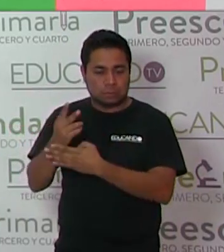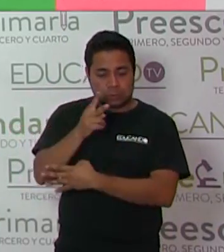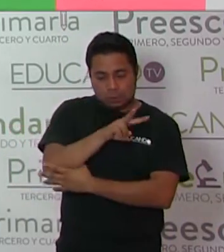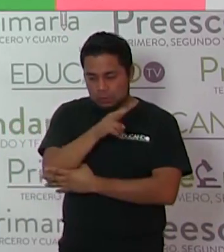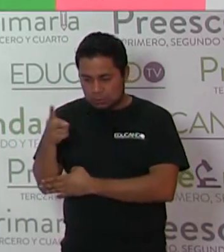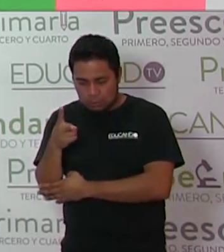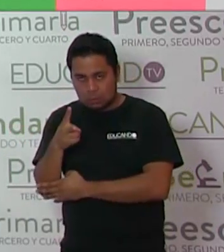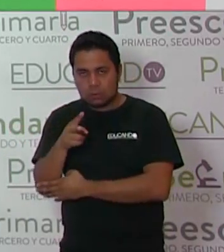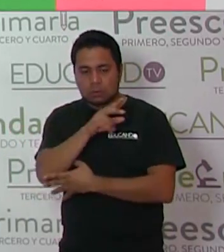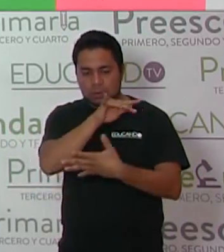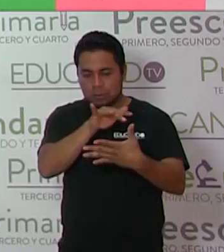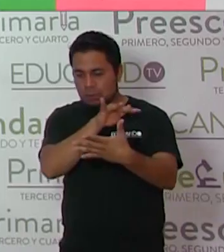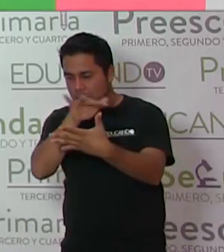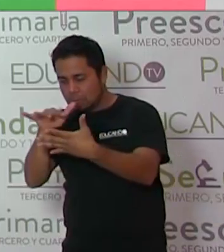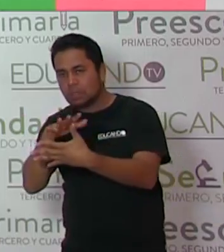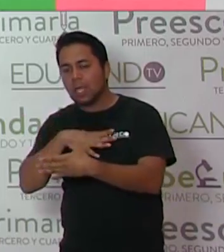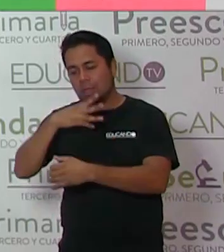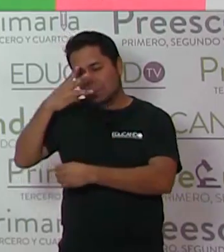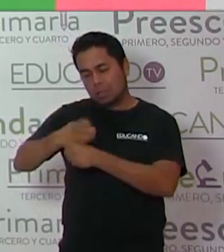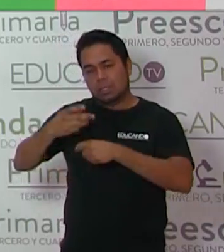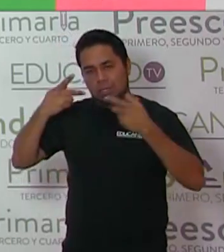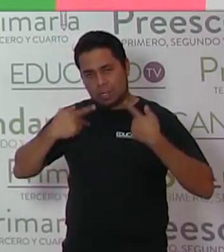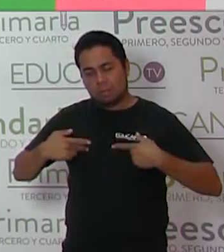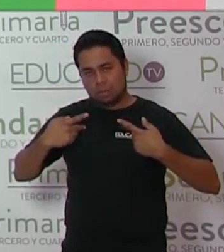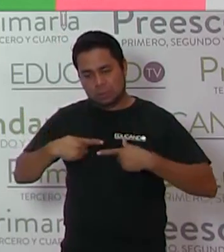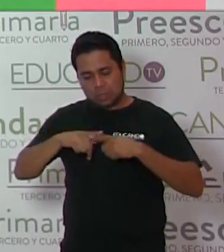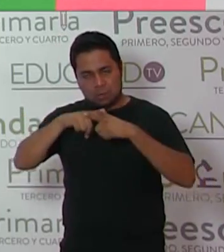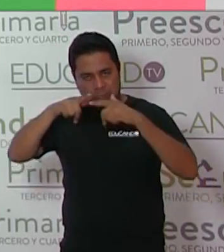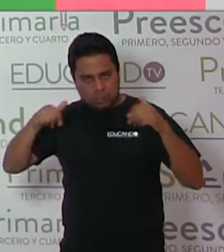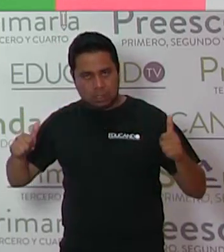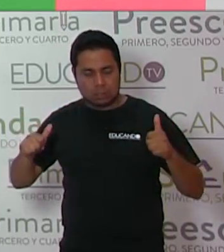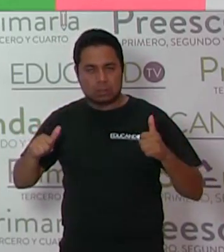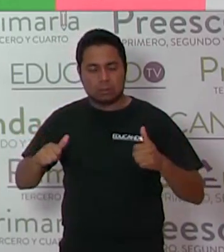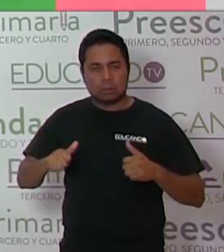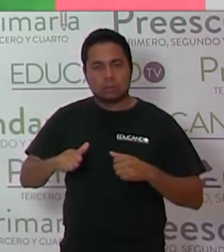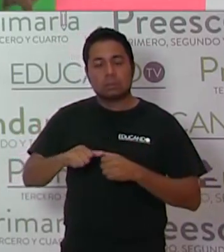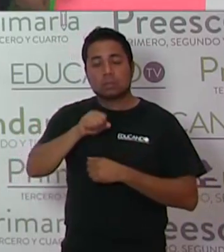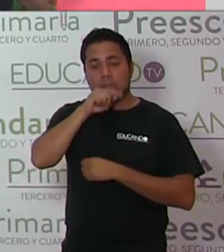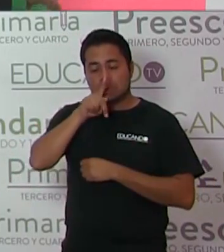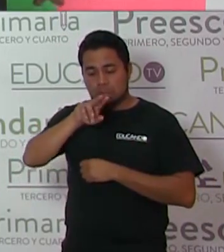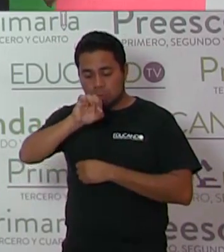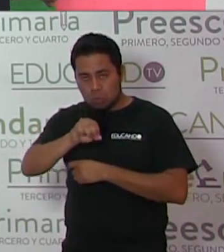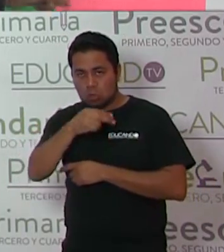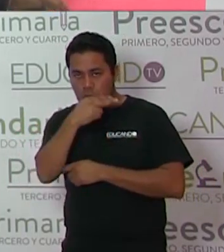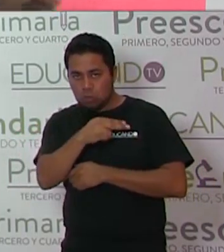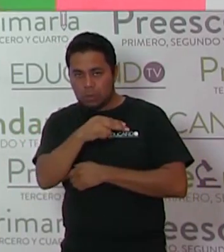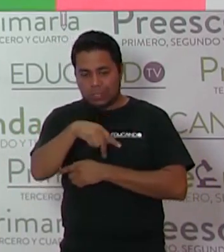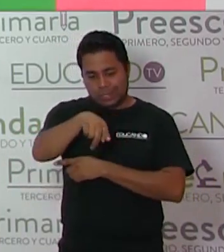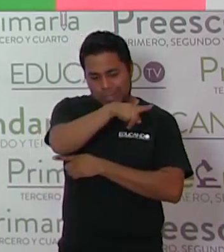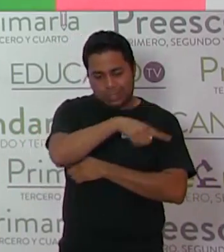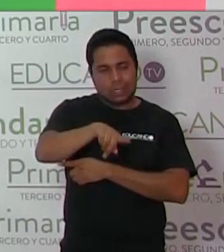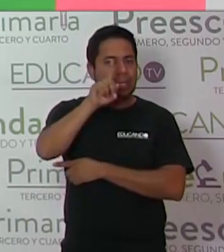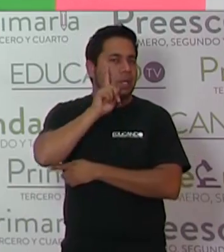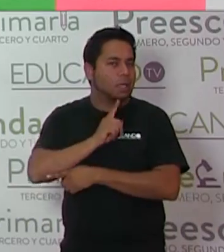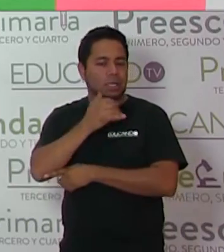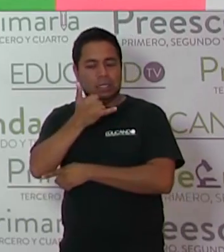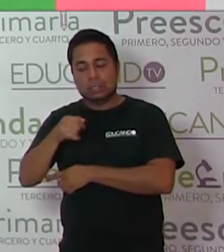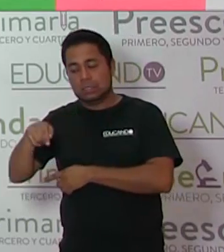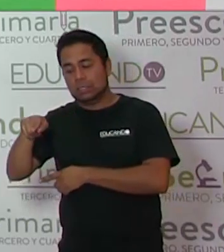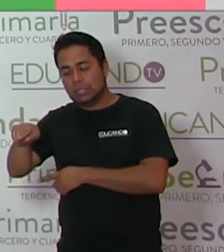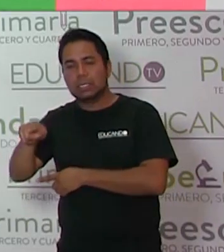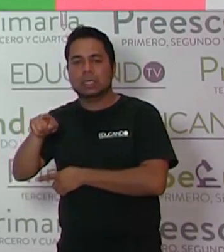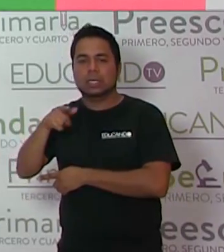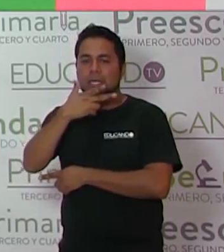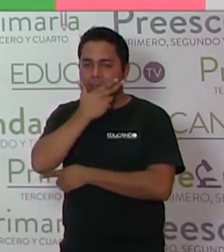Y en ambos se está utilizando una tercera persona gramatical y el pronombre ellas y él. Voy